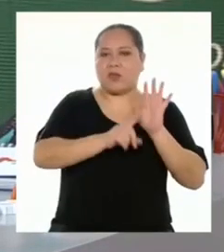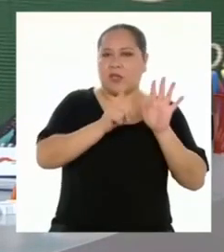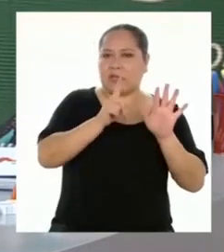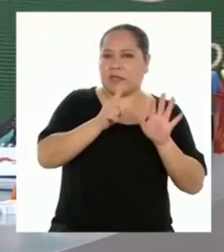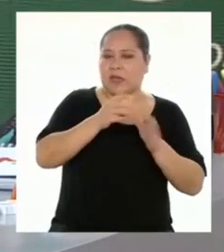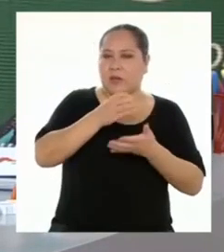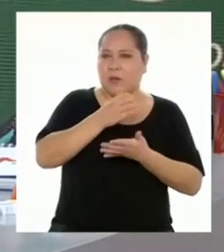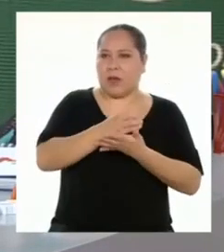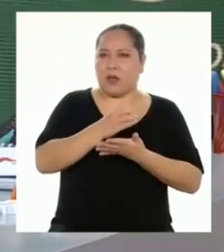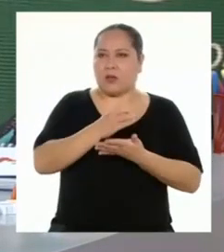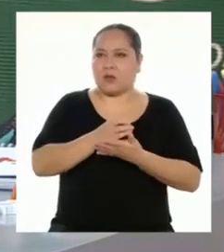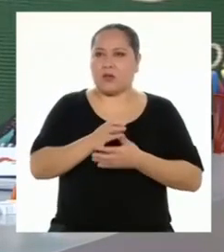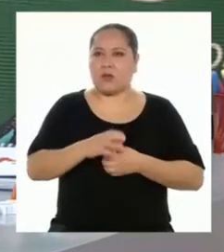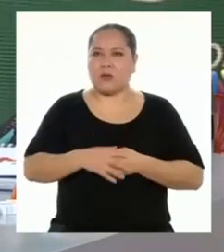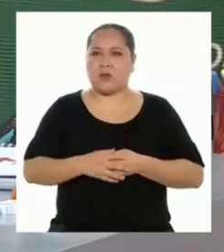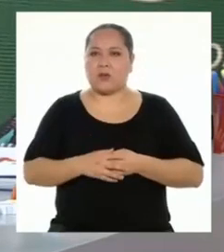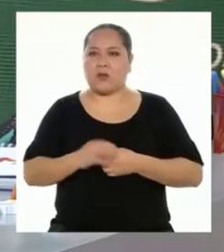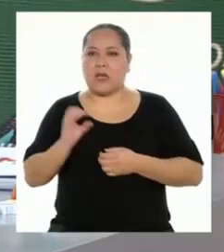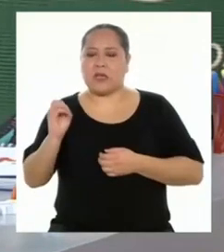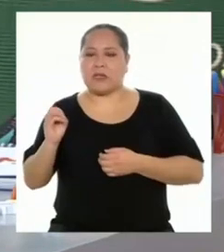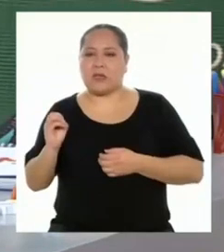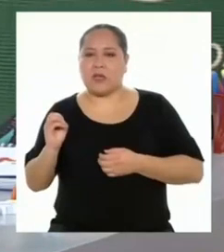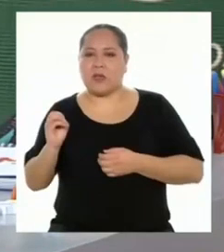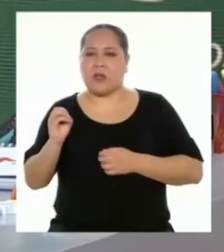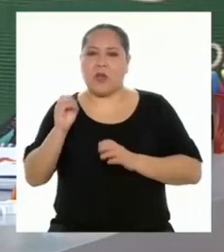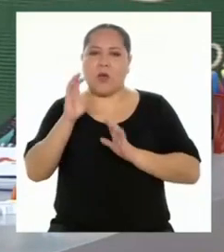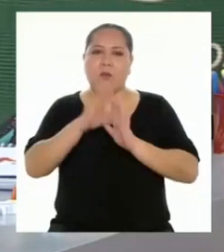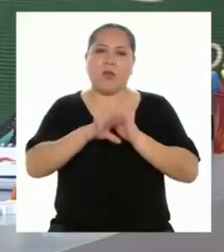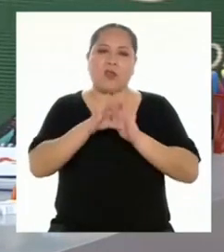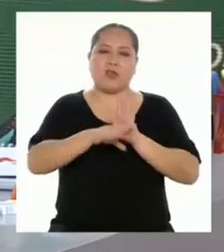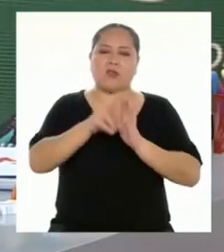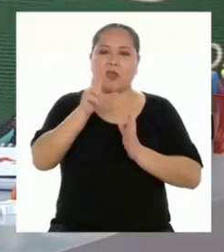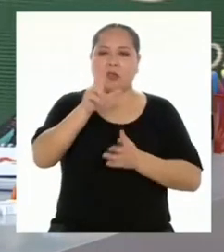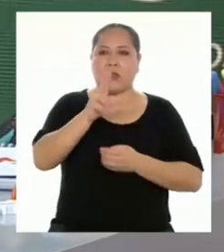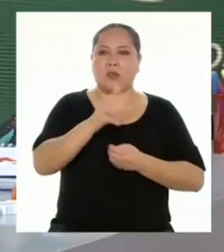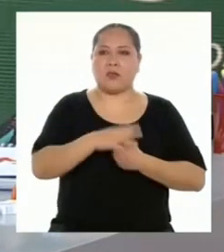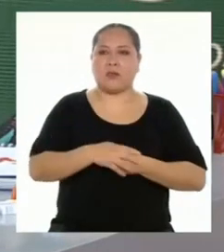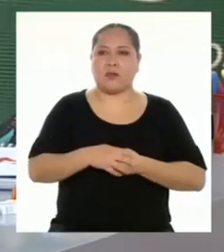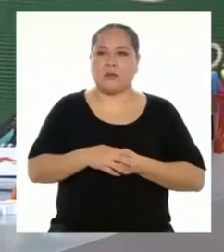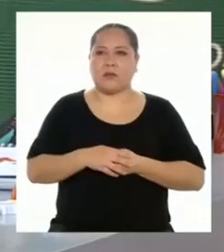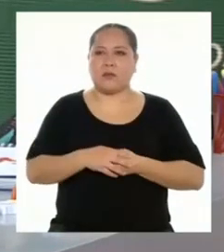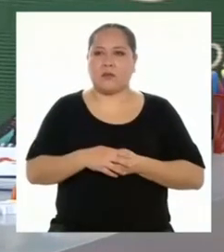vasos. De 0 a menos de 3.